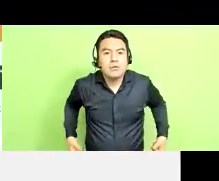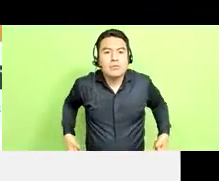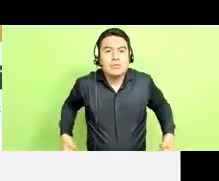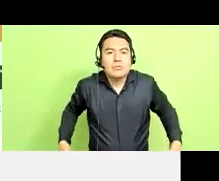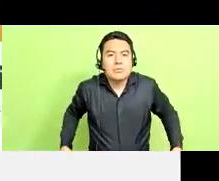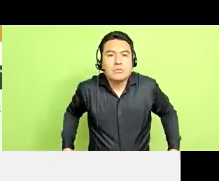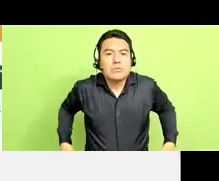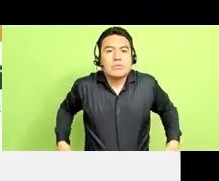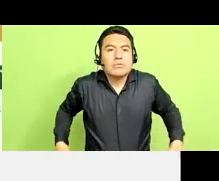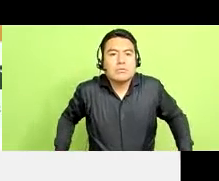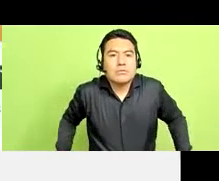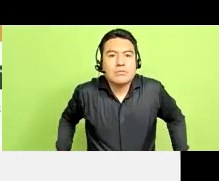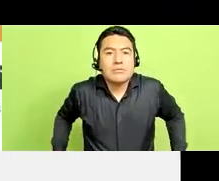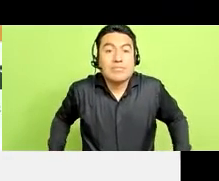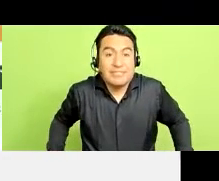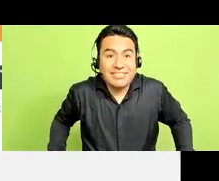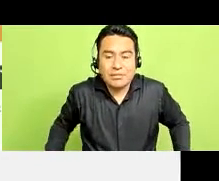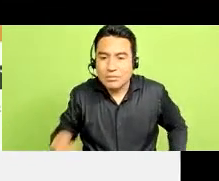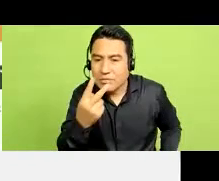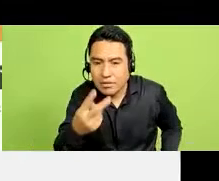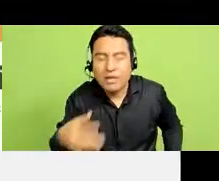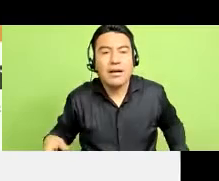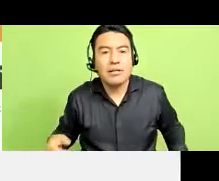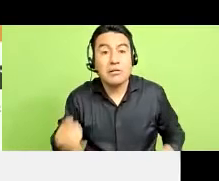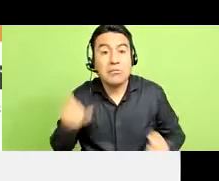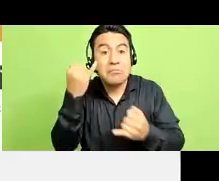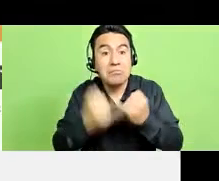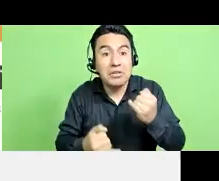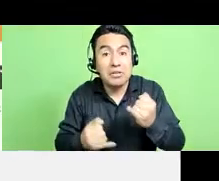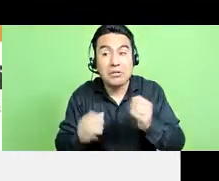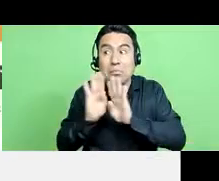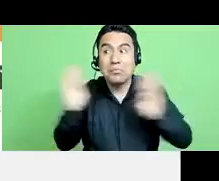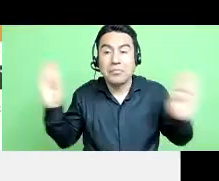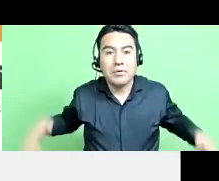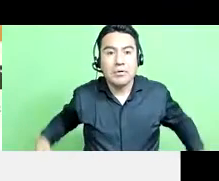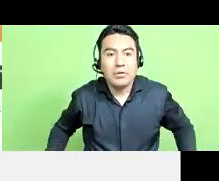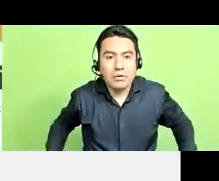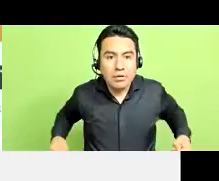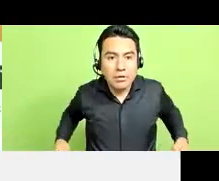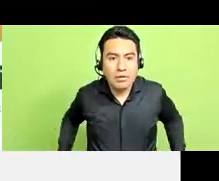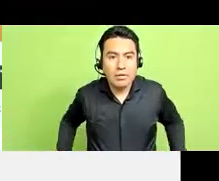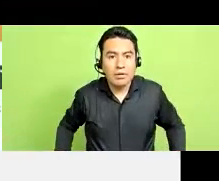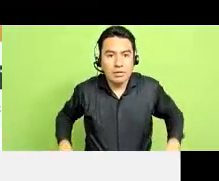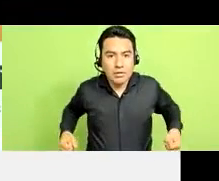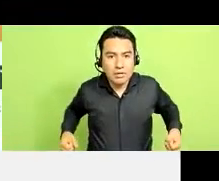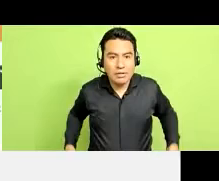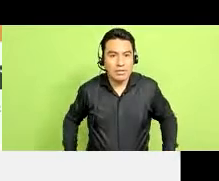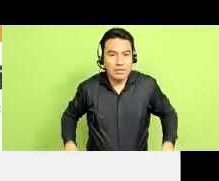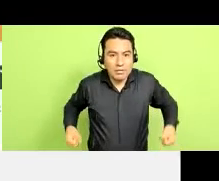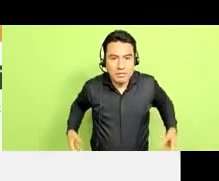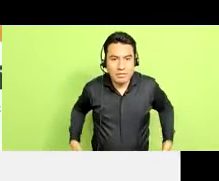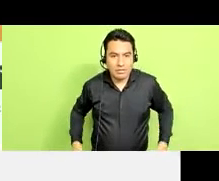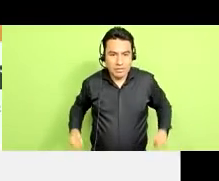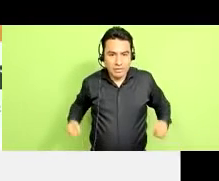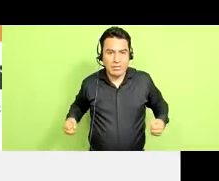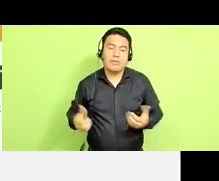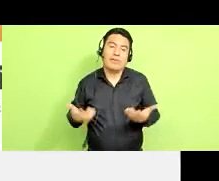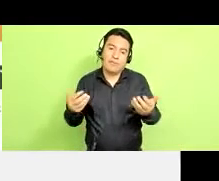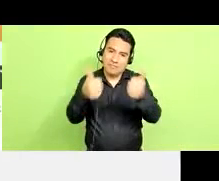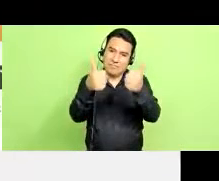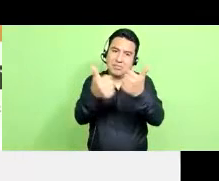espacio buena retrocede sin ningún inconveniente y apoyándose del espejo para poder retirarse sin ningún